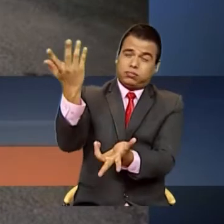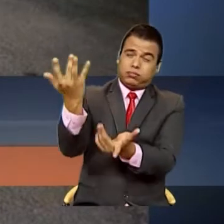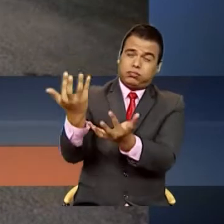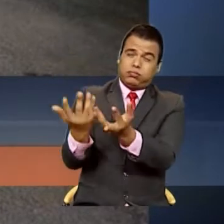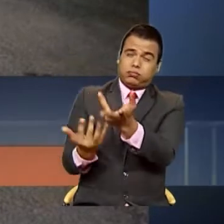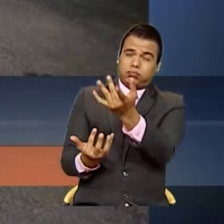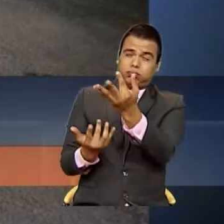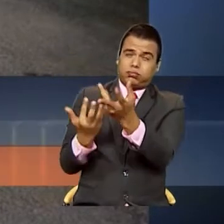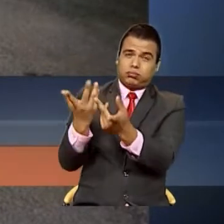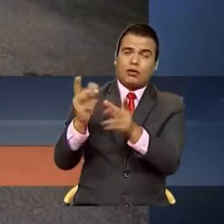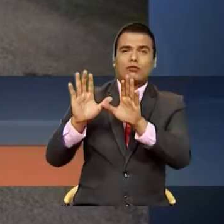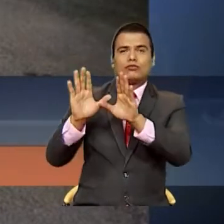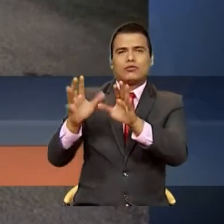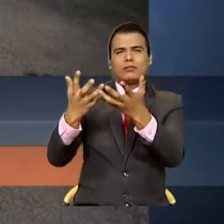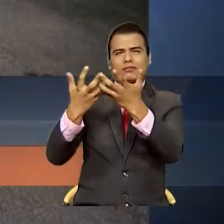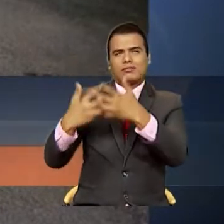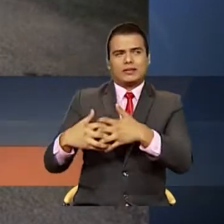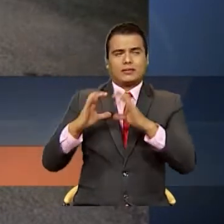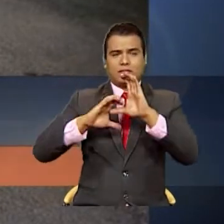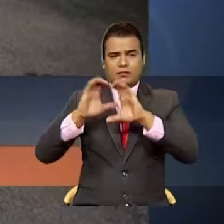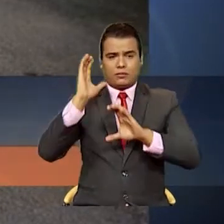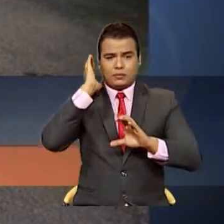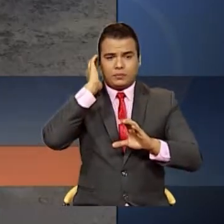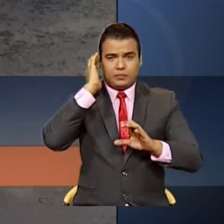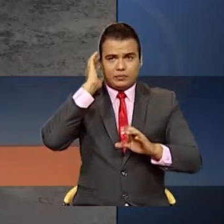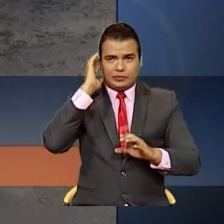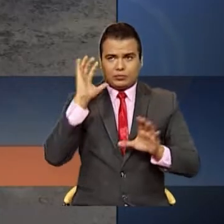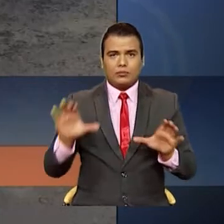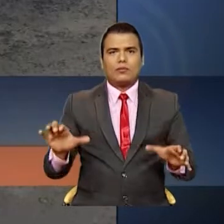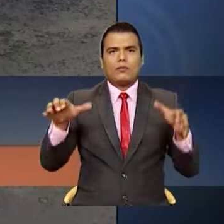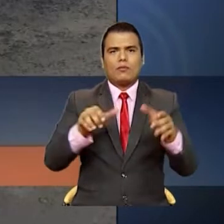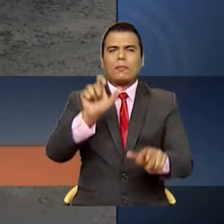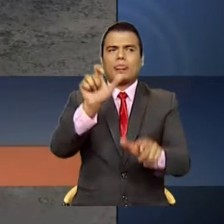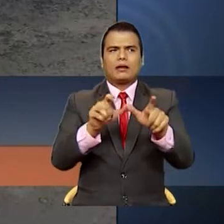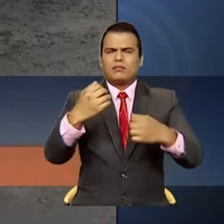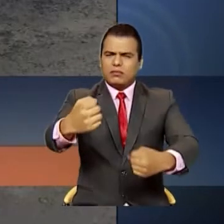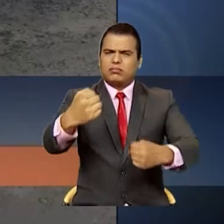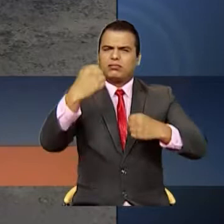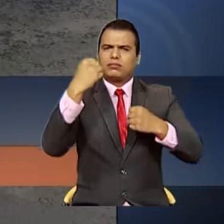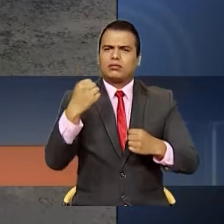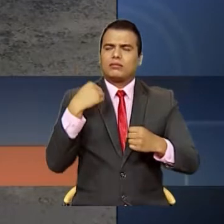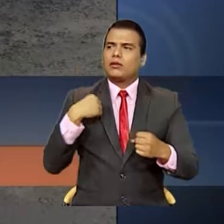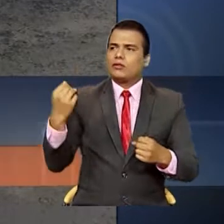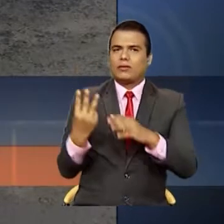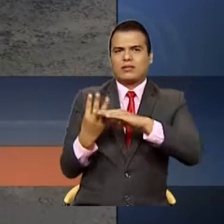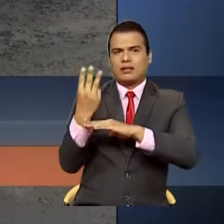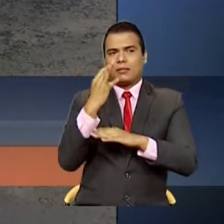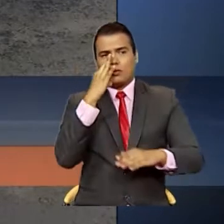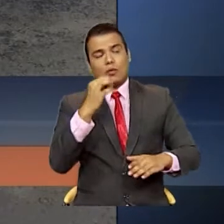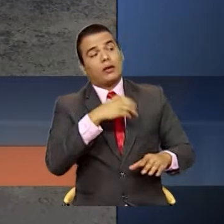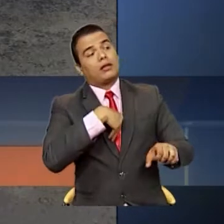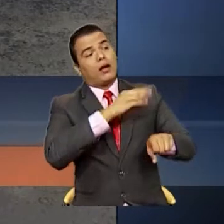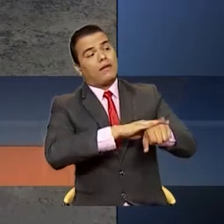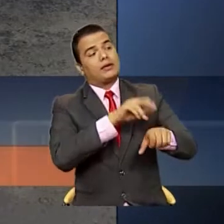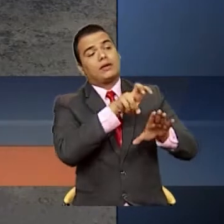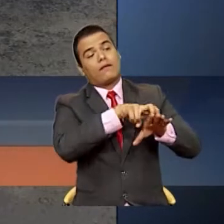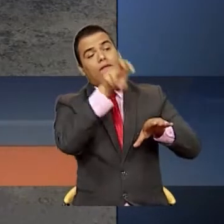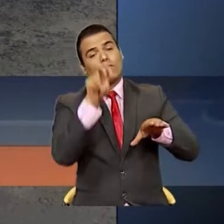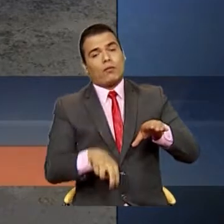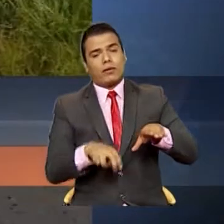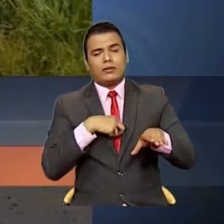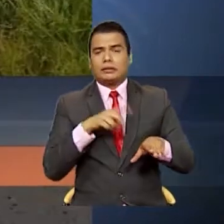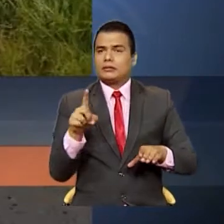a comotoristas del Cauca. Hombres armados hacia las 3 de la mañana detuvieron al conductor, lo bajaron del automotor